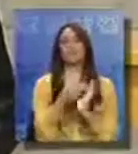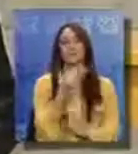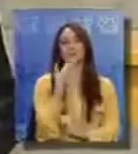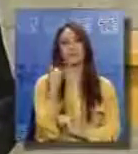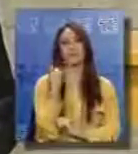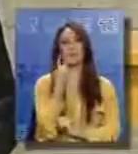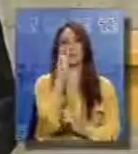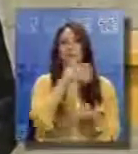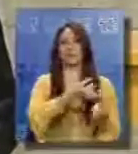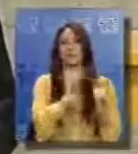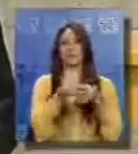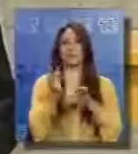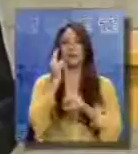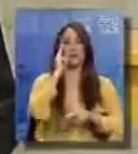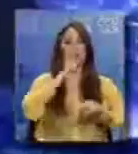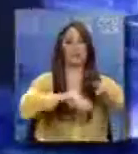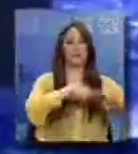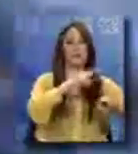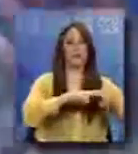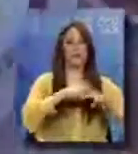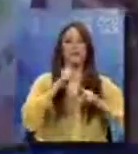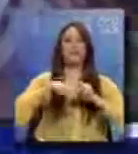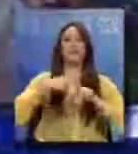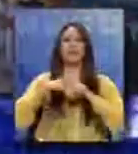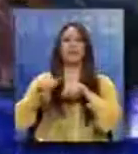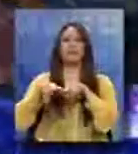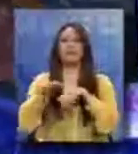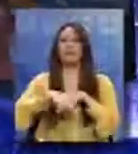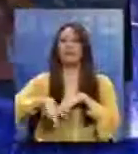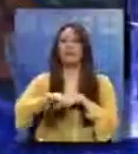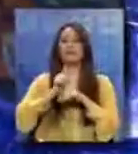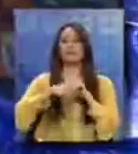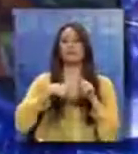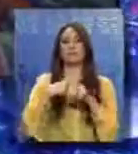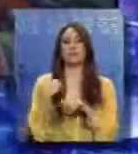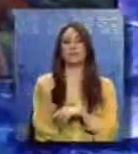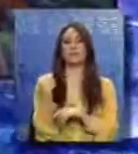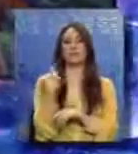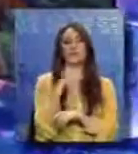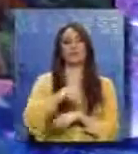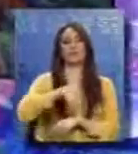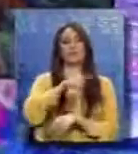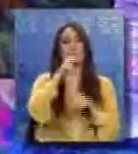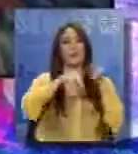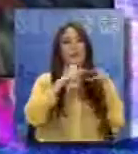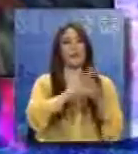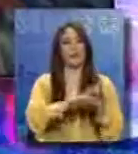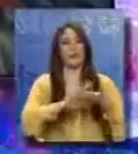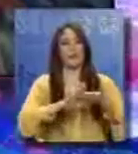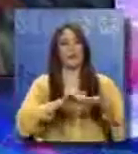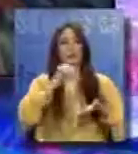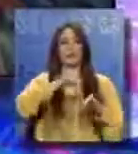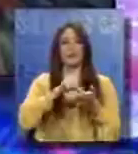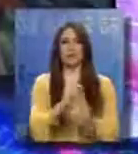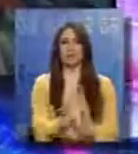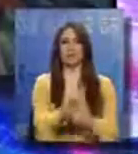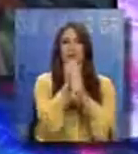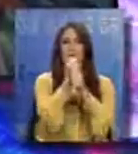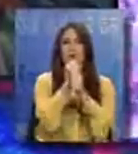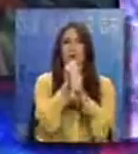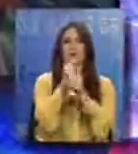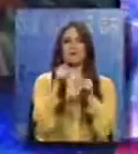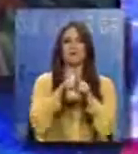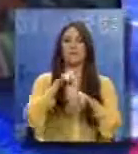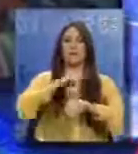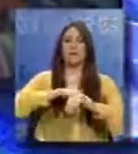en dos categorías, nacional y local. En las categorías nacionales se encuentran ciudad más amigable, playa más limpia, ciudad más segura, baños más limpios